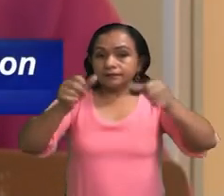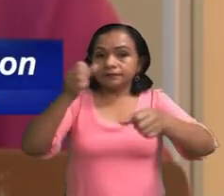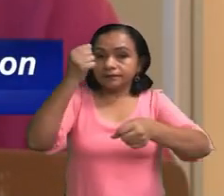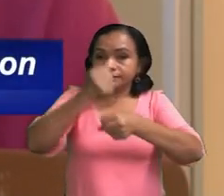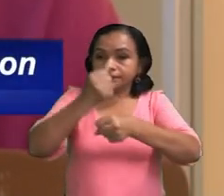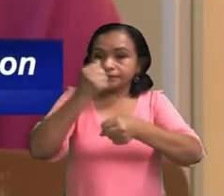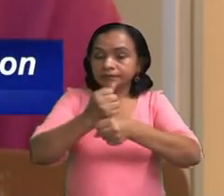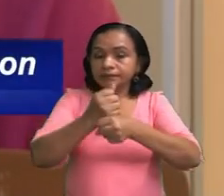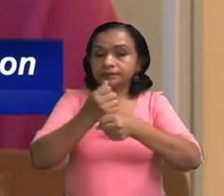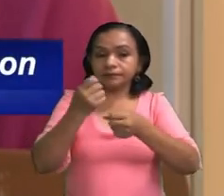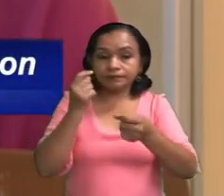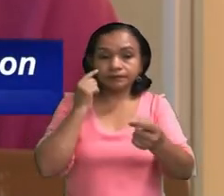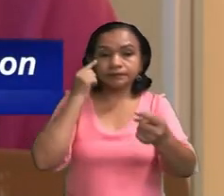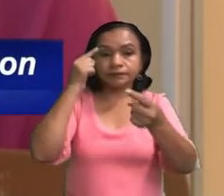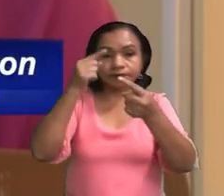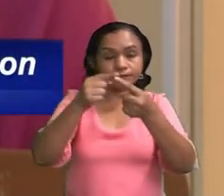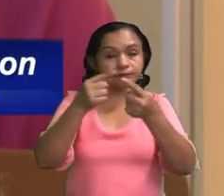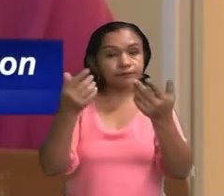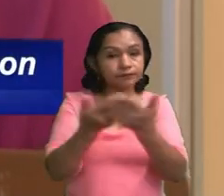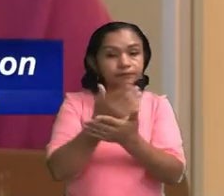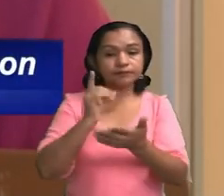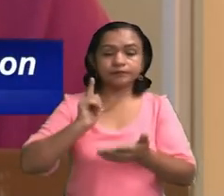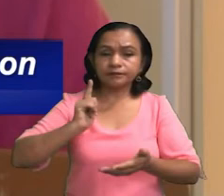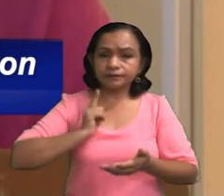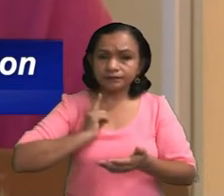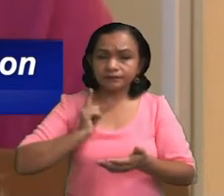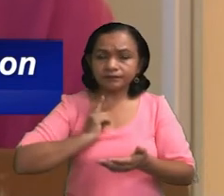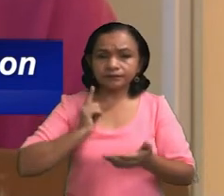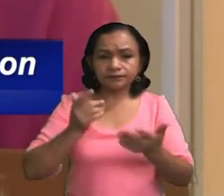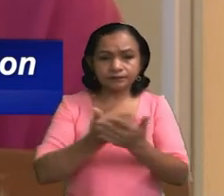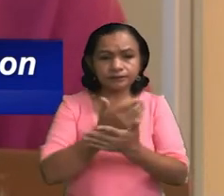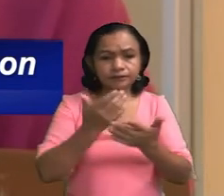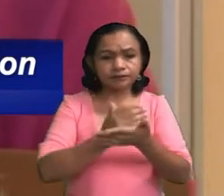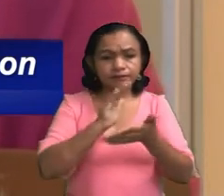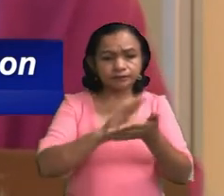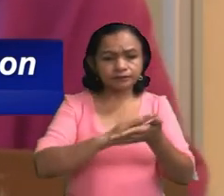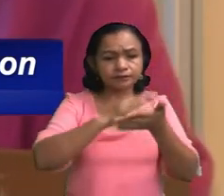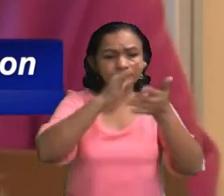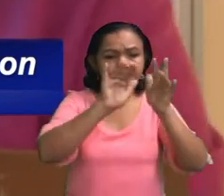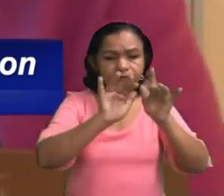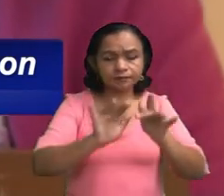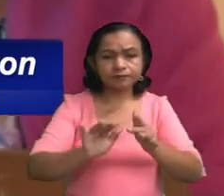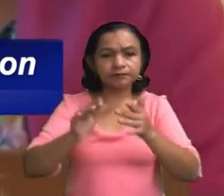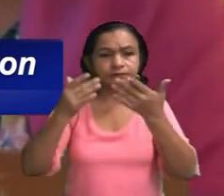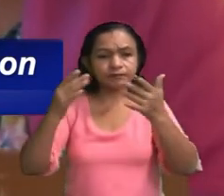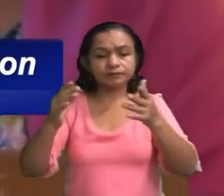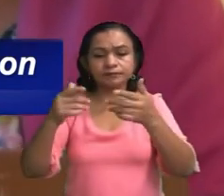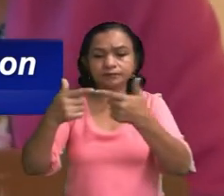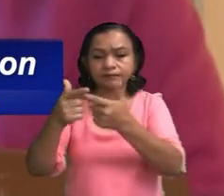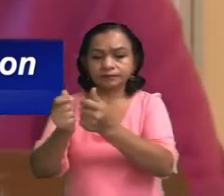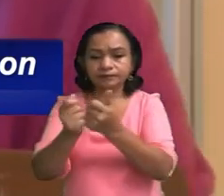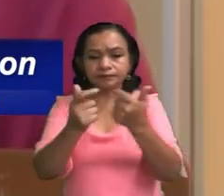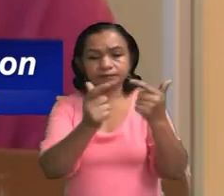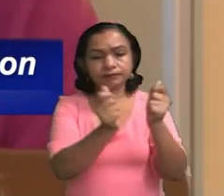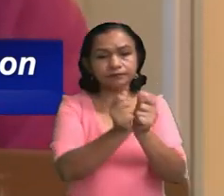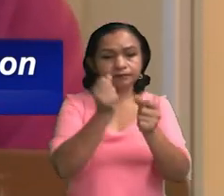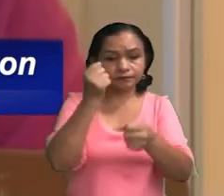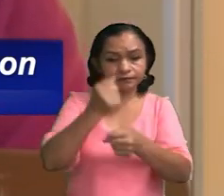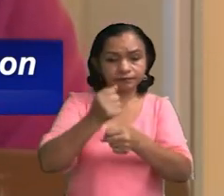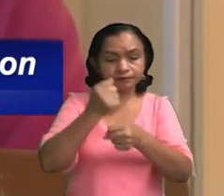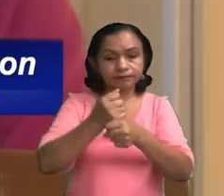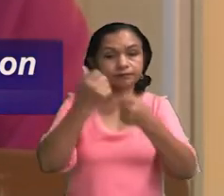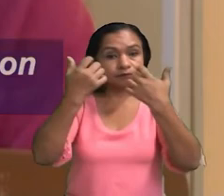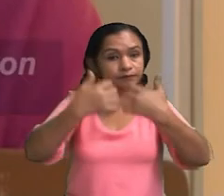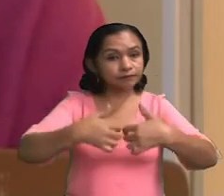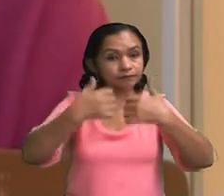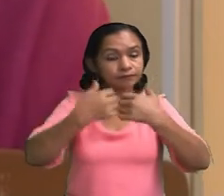esta perspectiva, se cuenta con plataformas y herramientas con las que los micro y pequeños, medianos